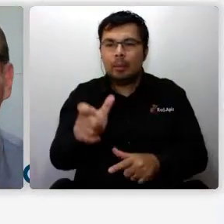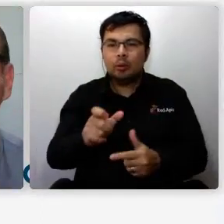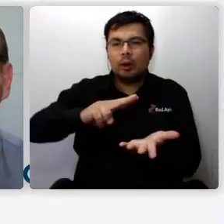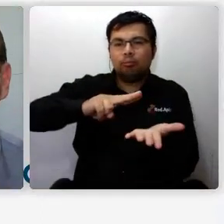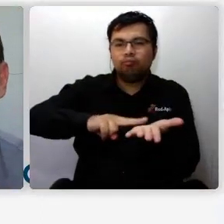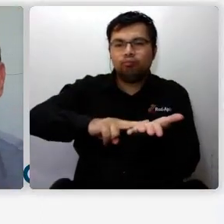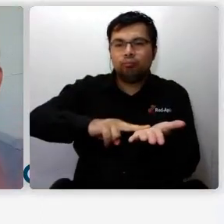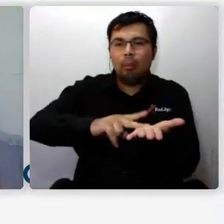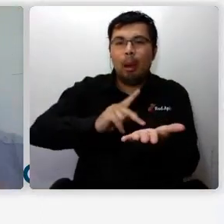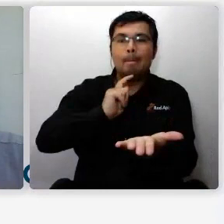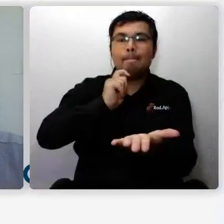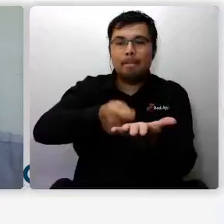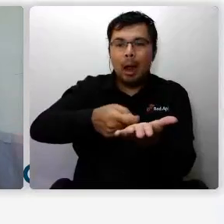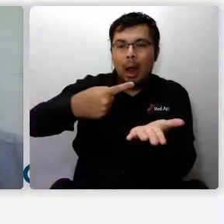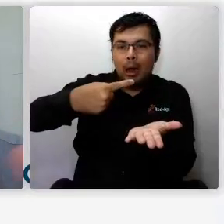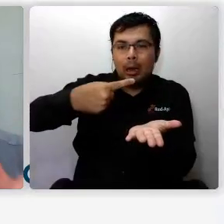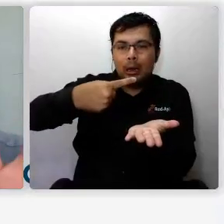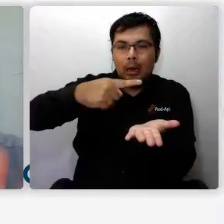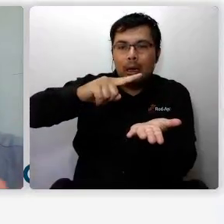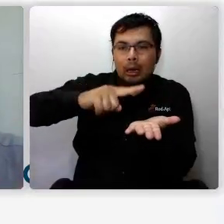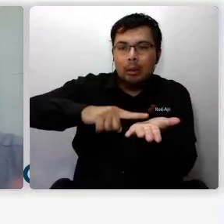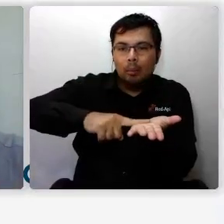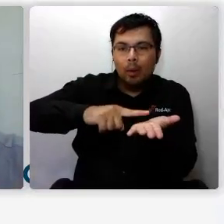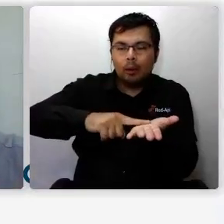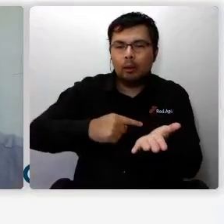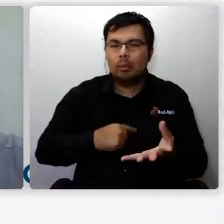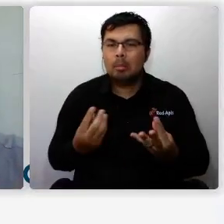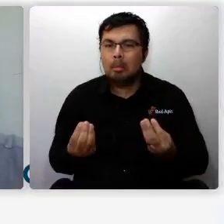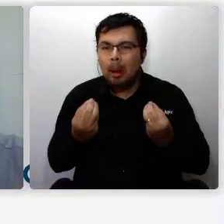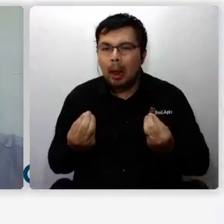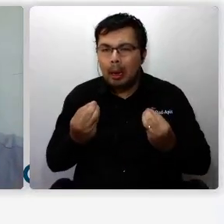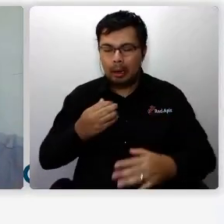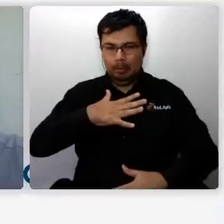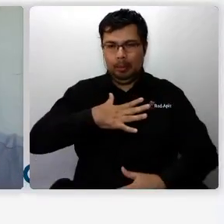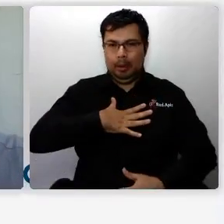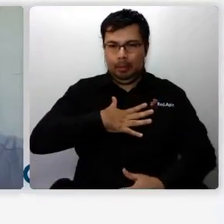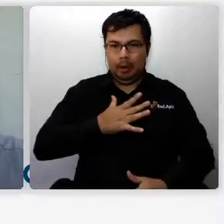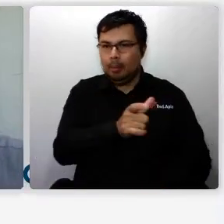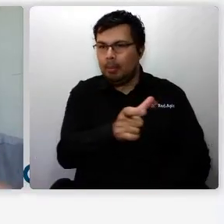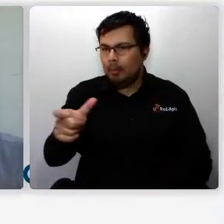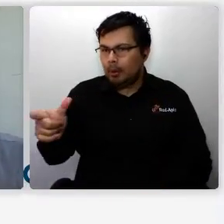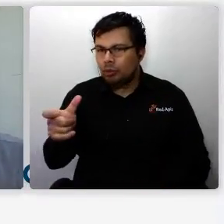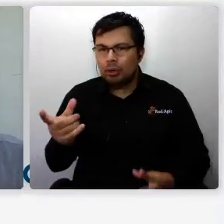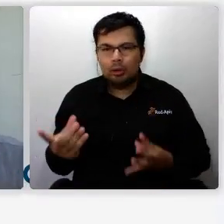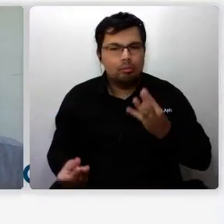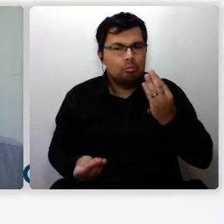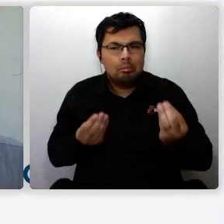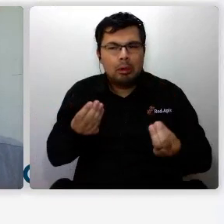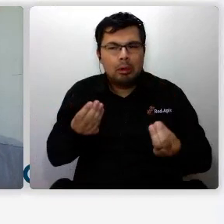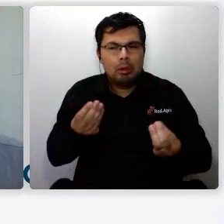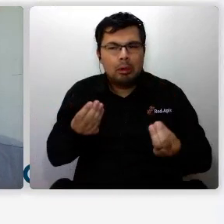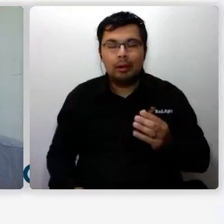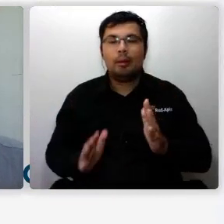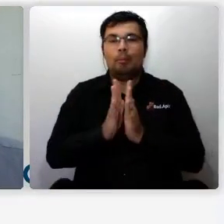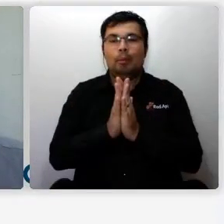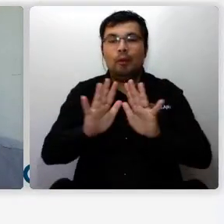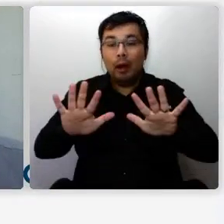para las personas, me sirve para todo, me sirve para algo, quédense en línea, porque de todo eso vamos a conversar en un ratito más